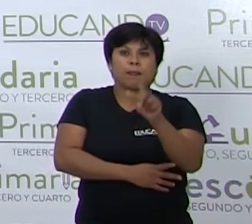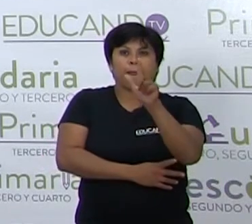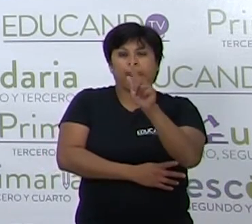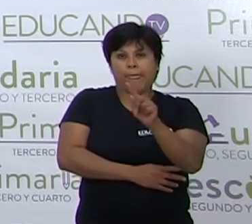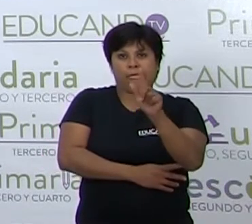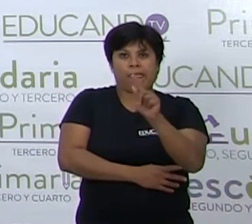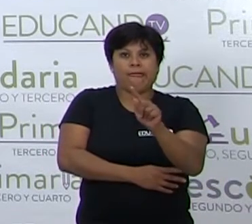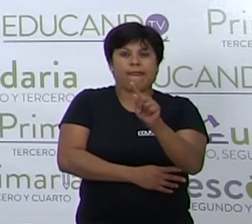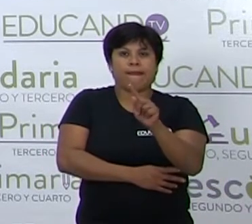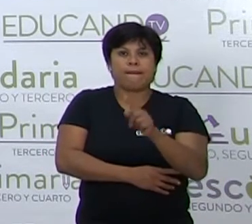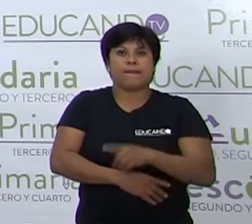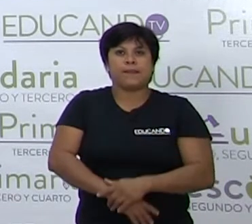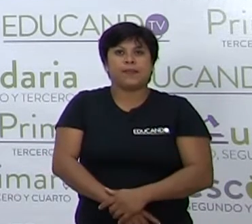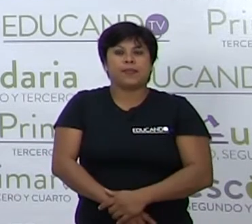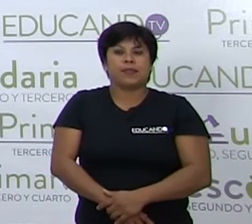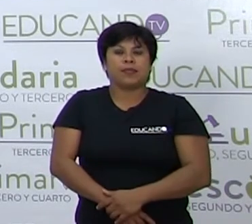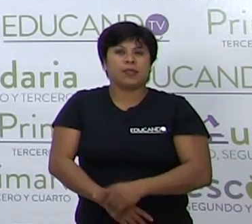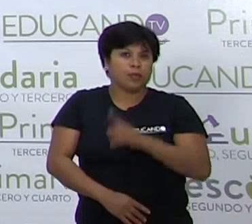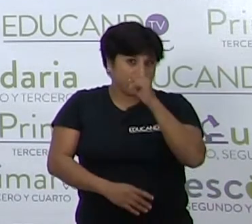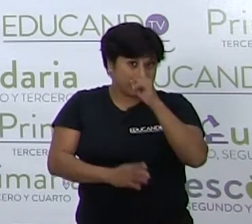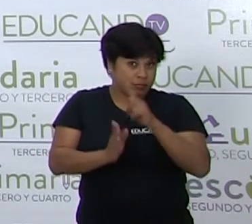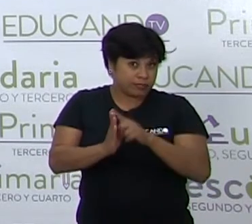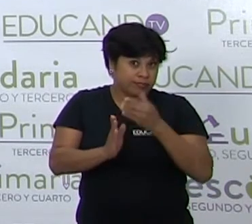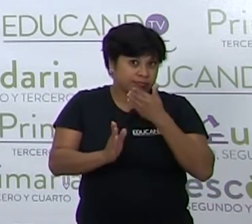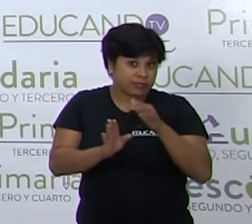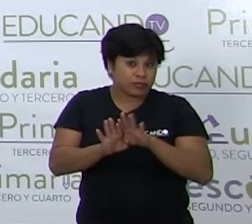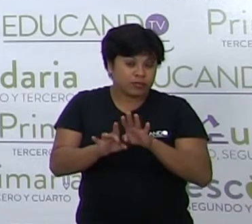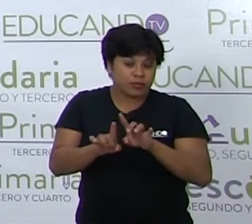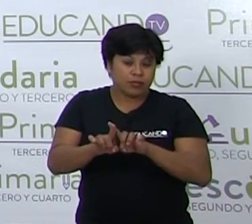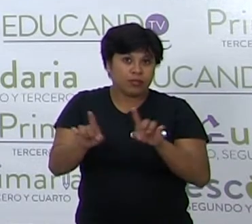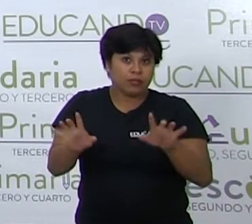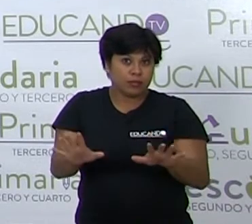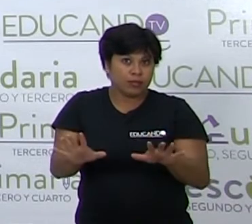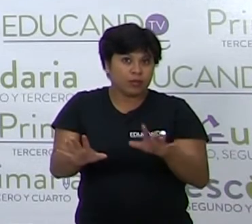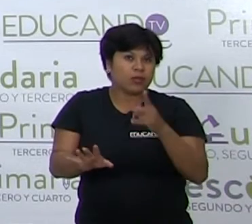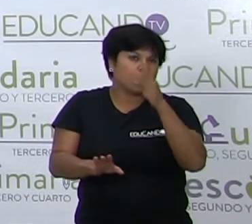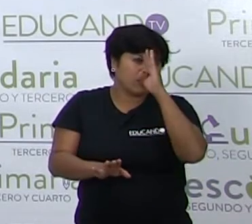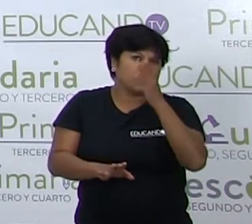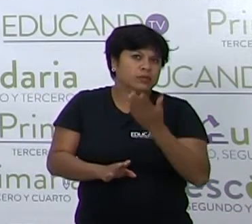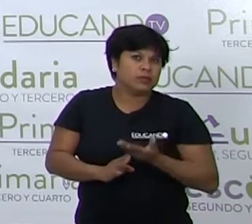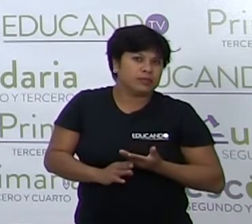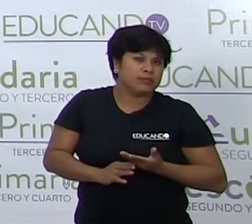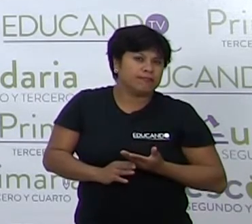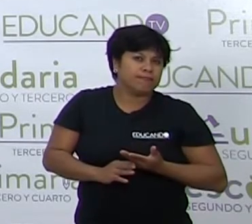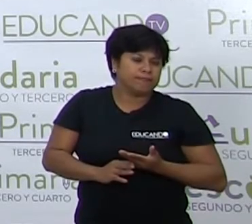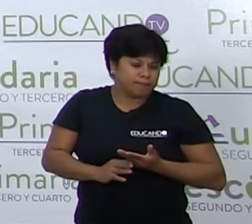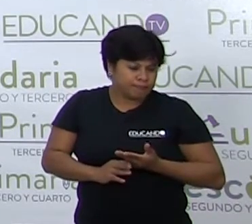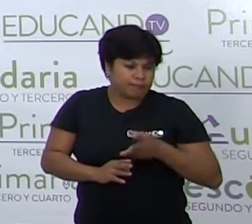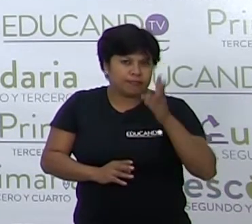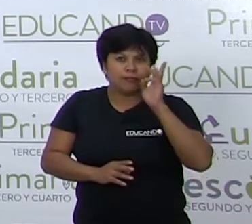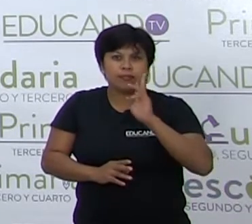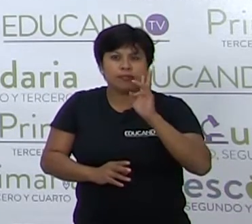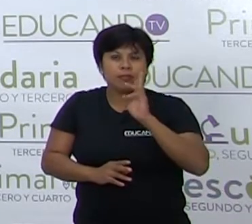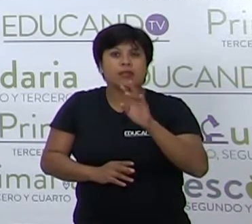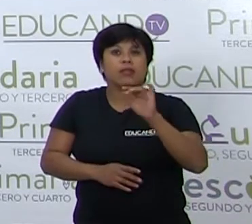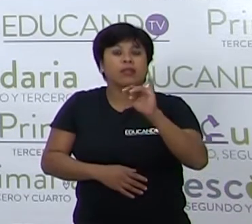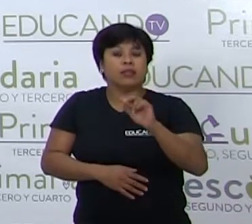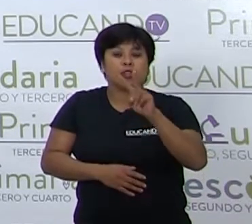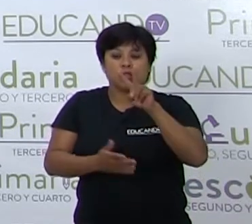270. ¿Crees que esa sea la diferencia? ¿Tú qué dices? A ver, si